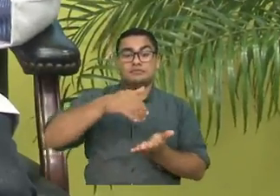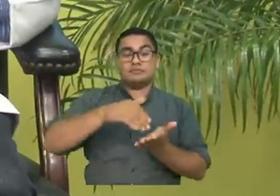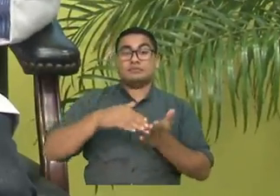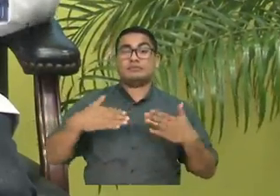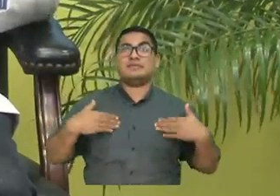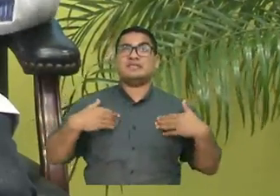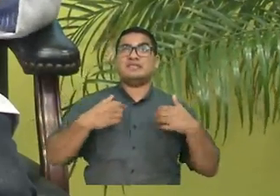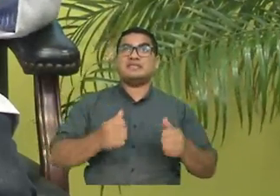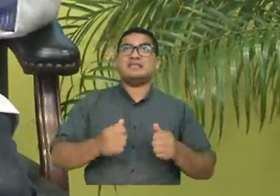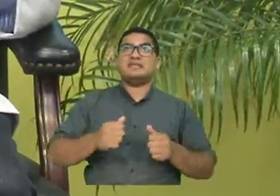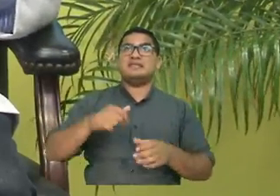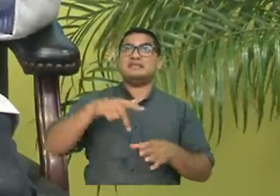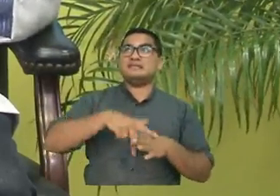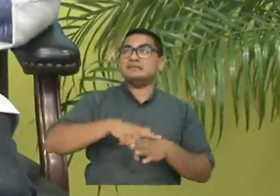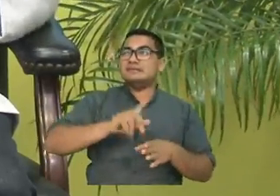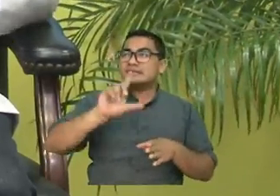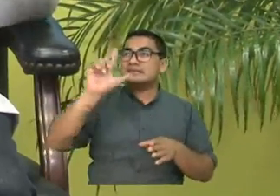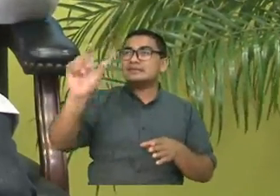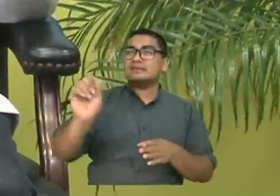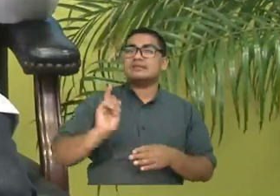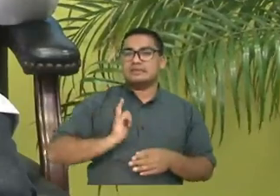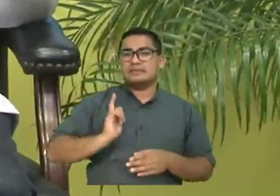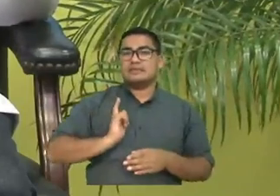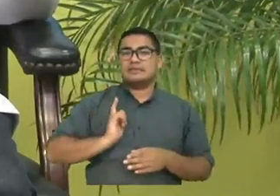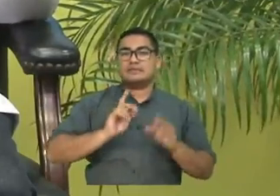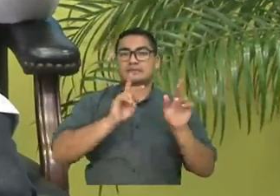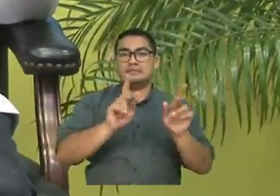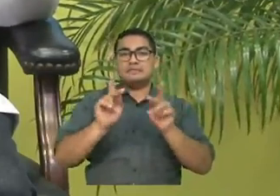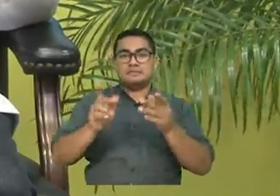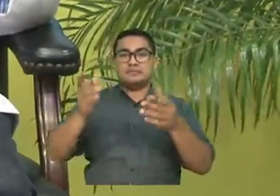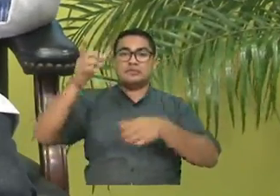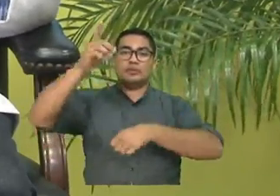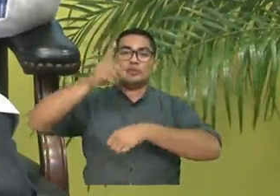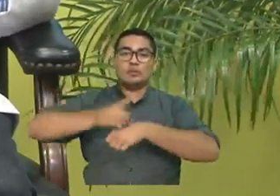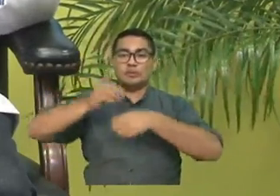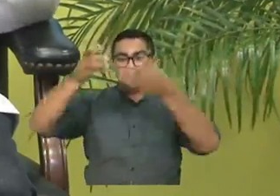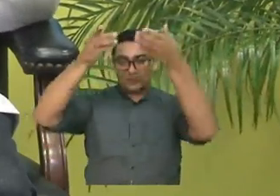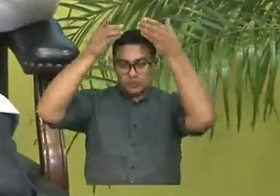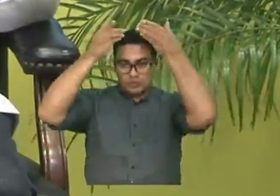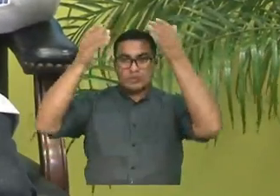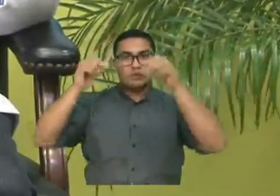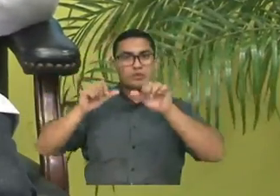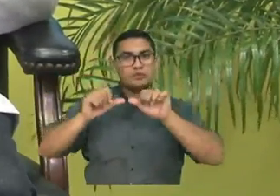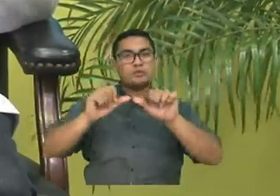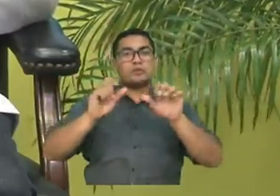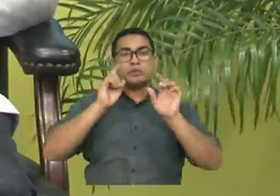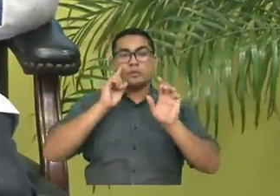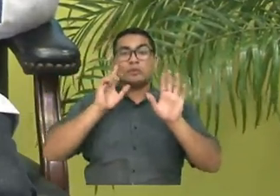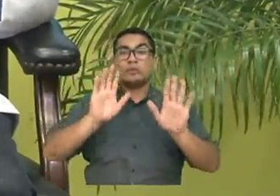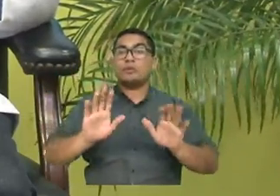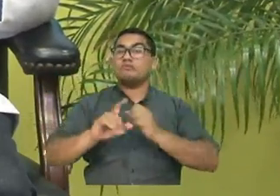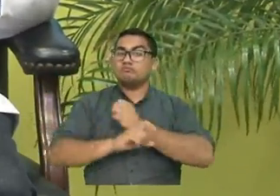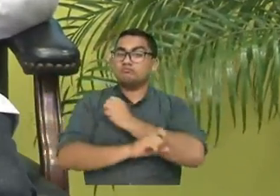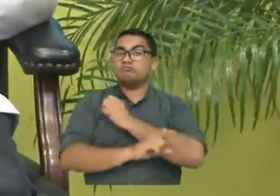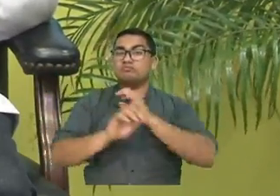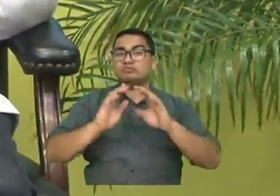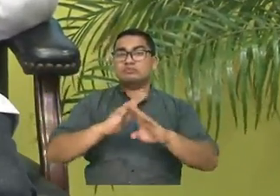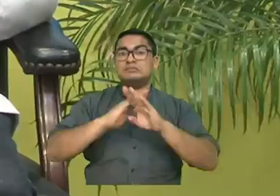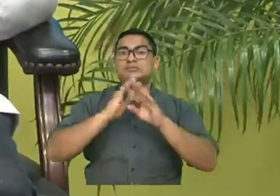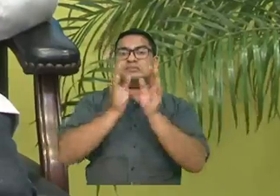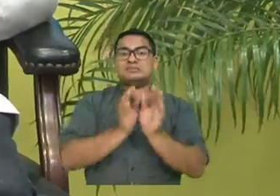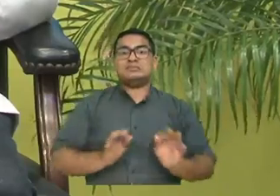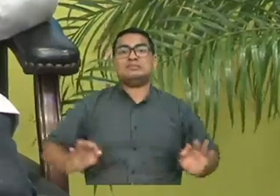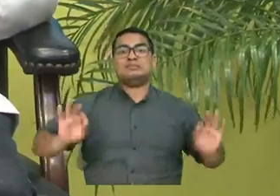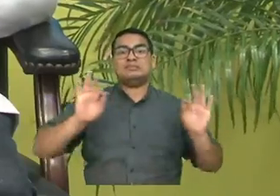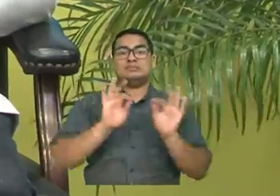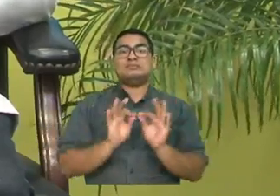cercanos. Hay personal de salud que está atendiendo y personal de salud que está de manera permanente en la parte preventiva, que es lo más importante. Sí, y